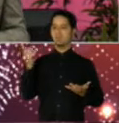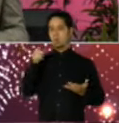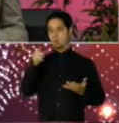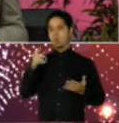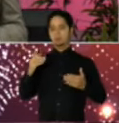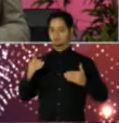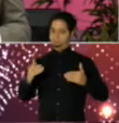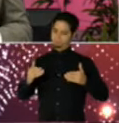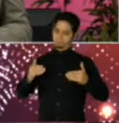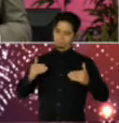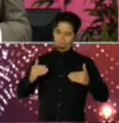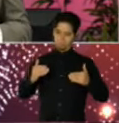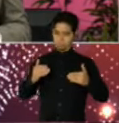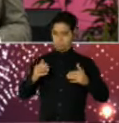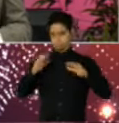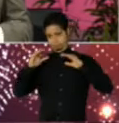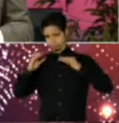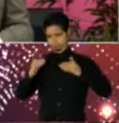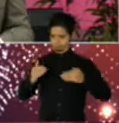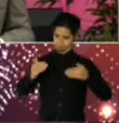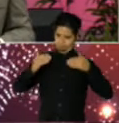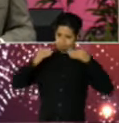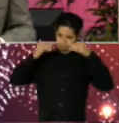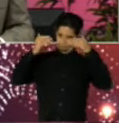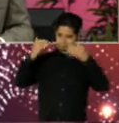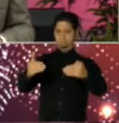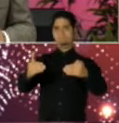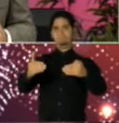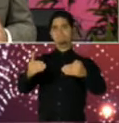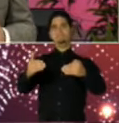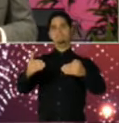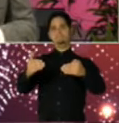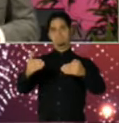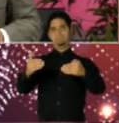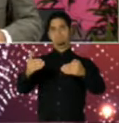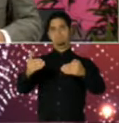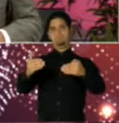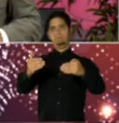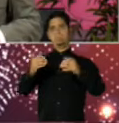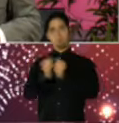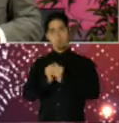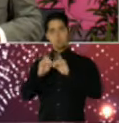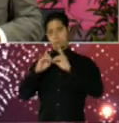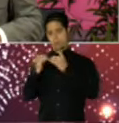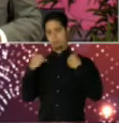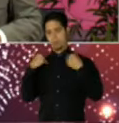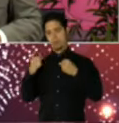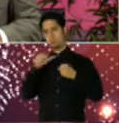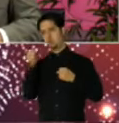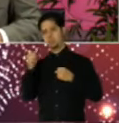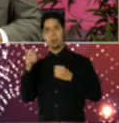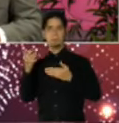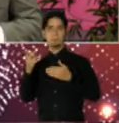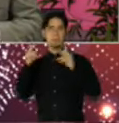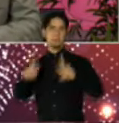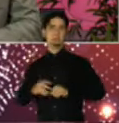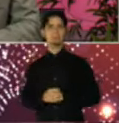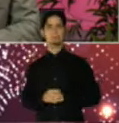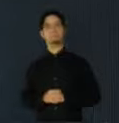mover esa conversación o ese contacto más adelante con el Departamento de Salud y otras personas?